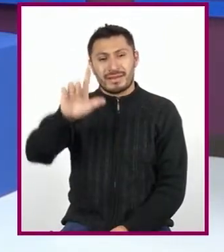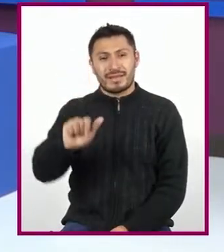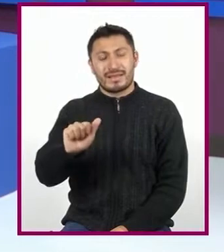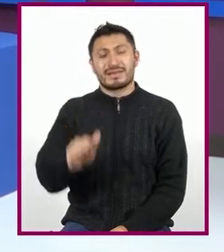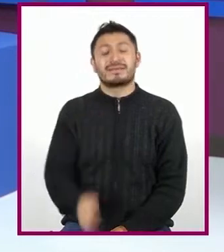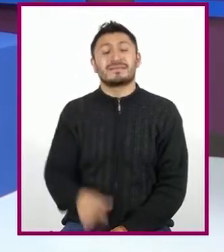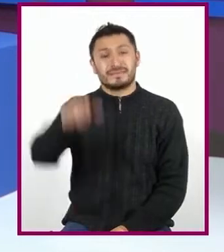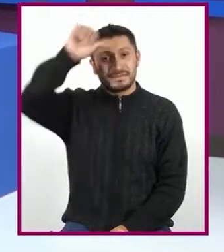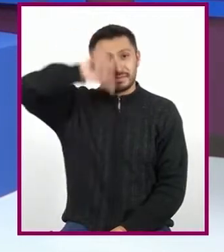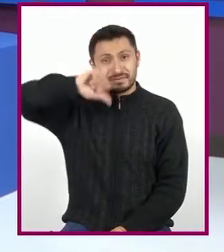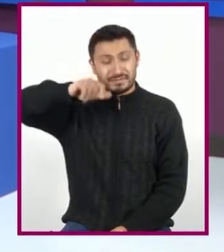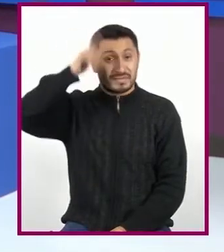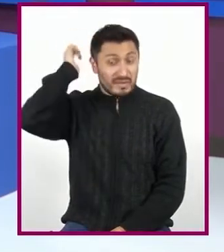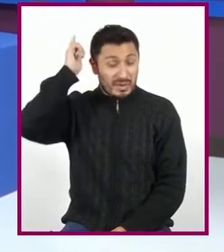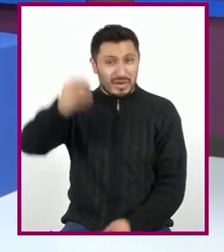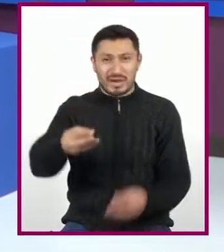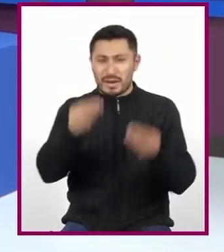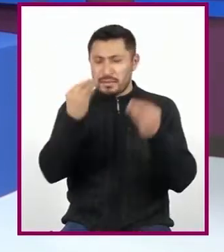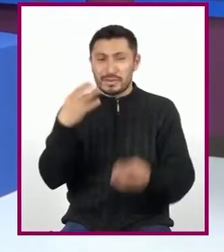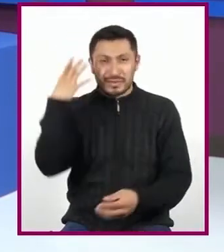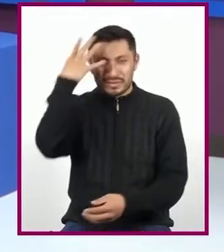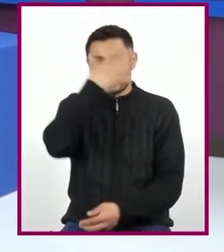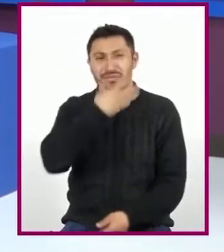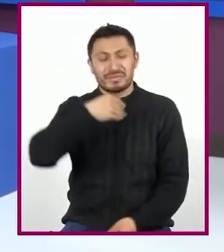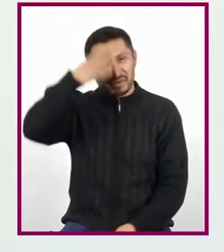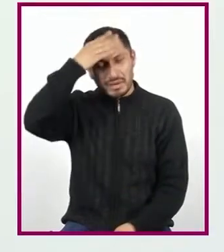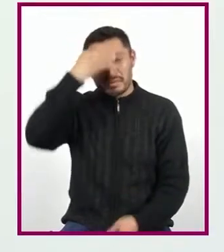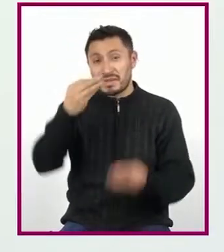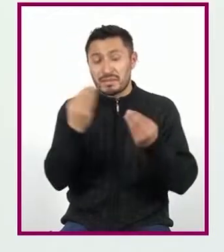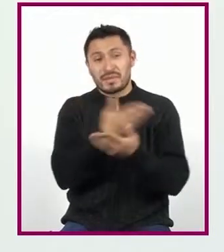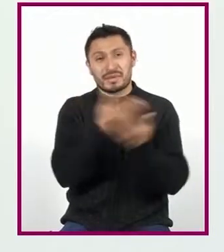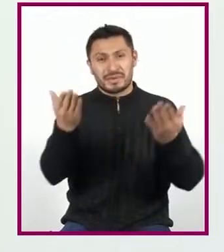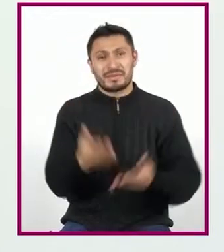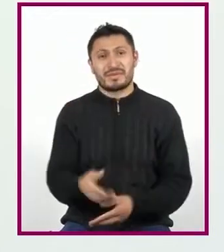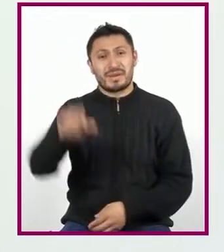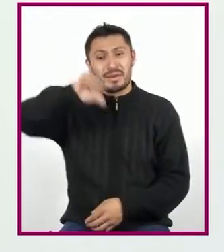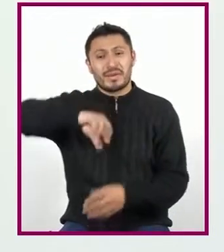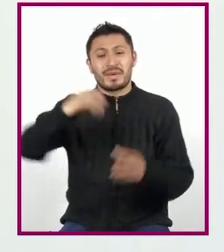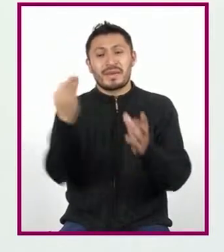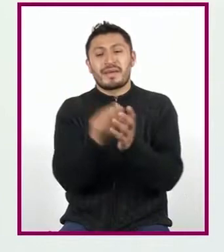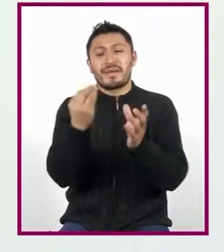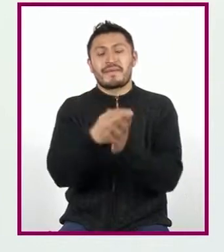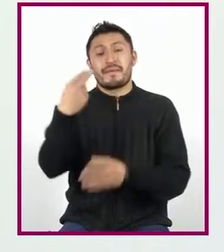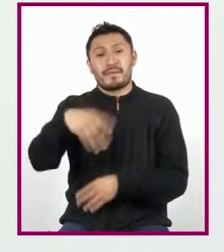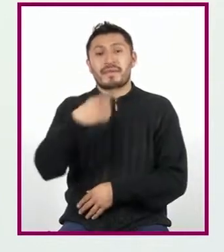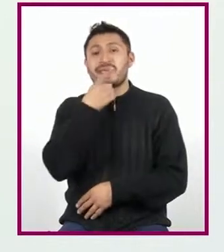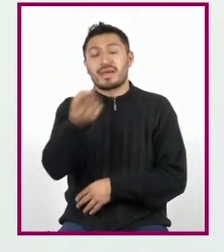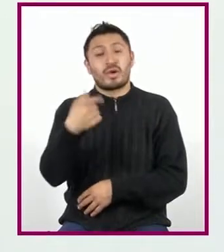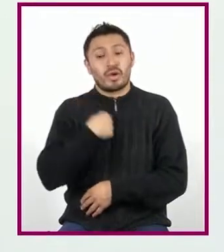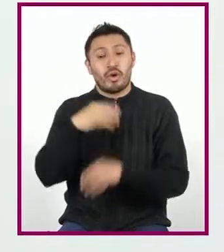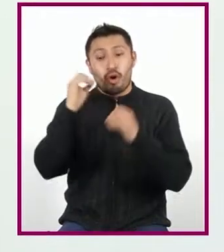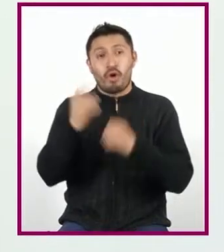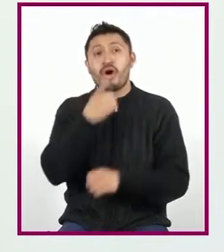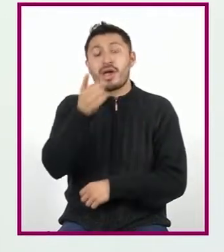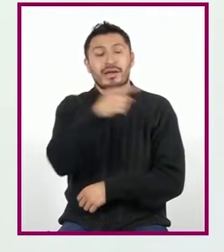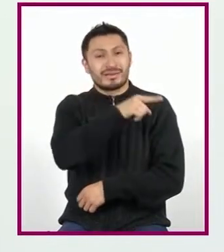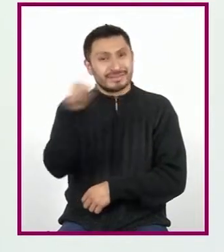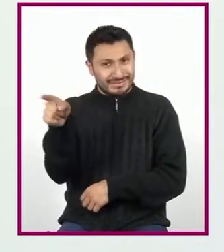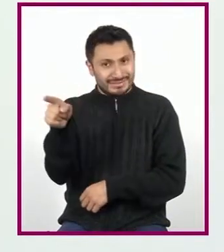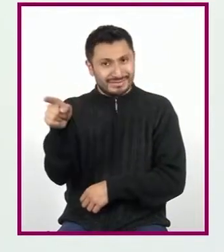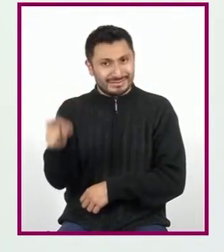sesión sea enriquecedora para todos. Nuestra sesión se titula ¿Lo digo yo o que lo diga él?